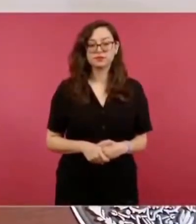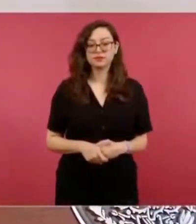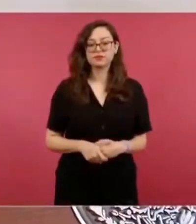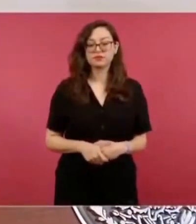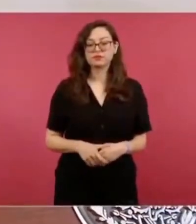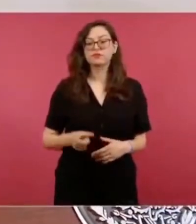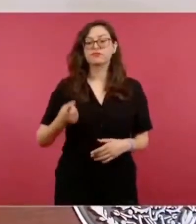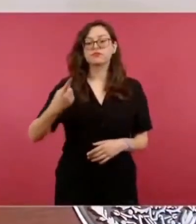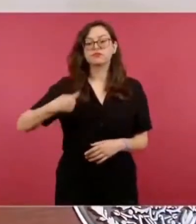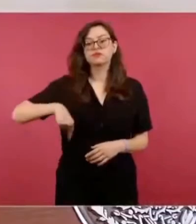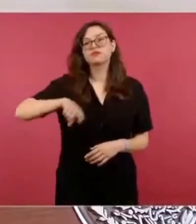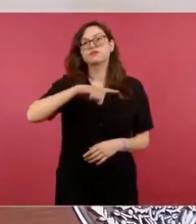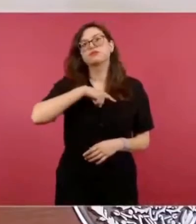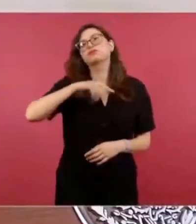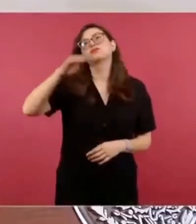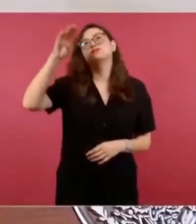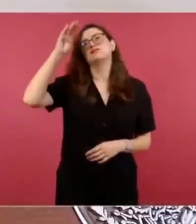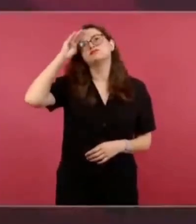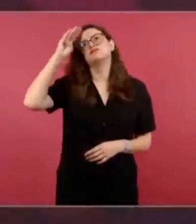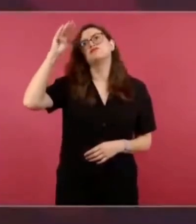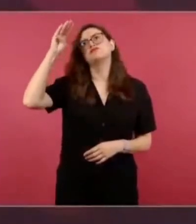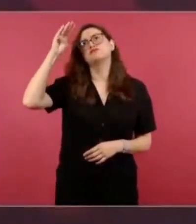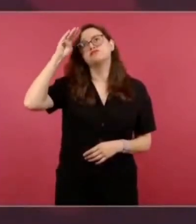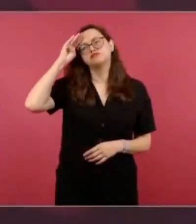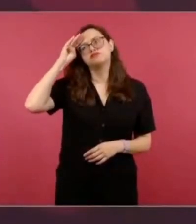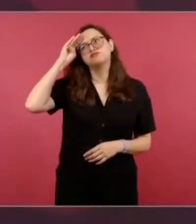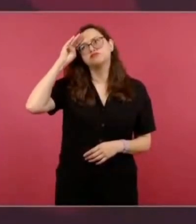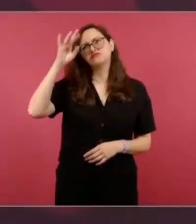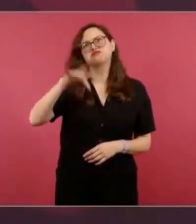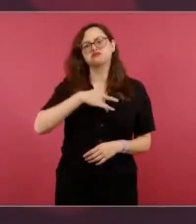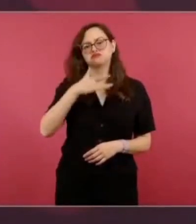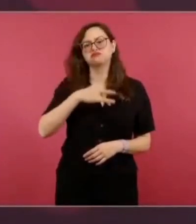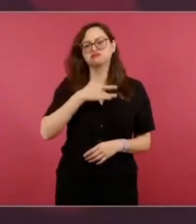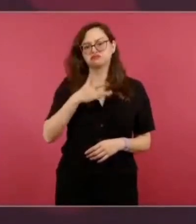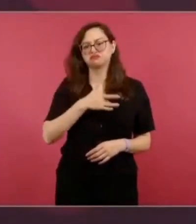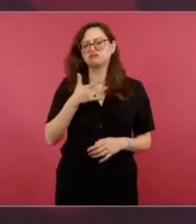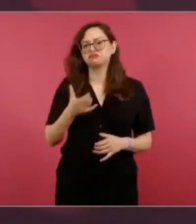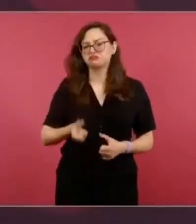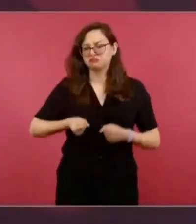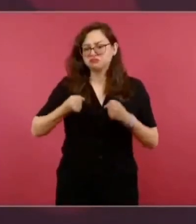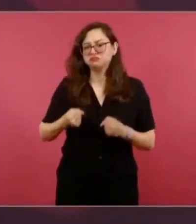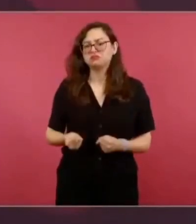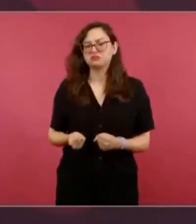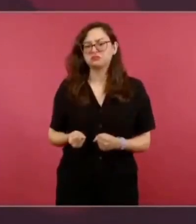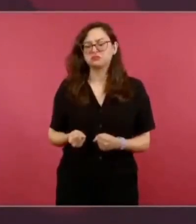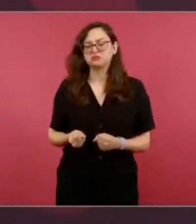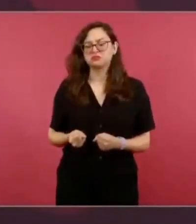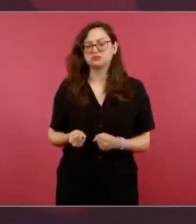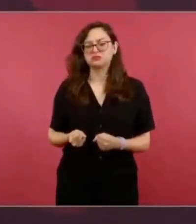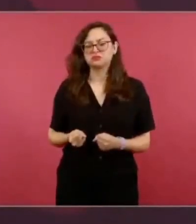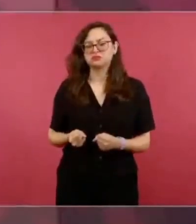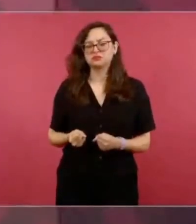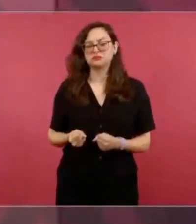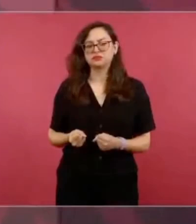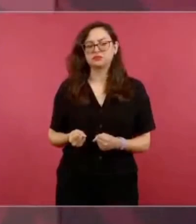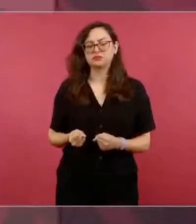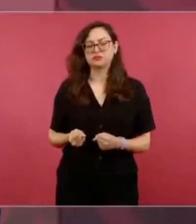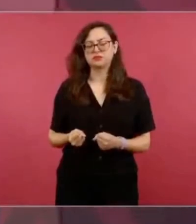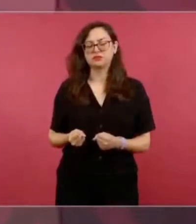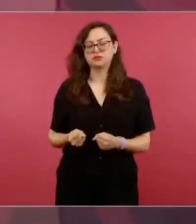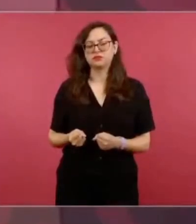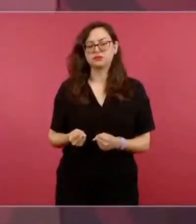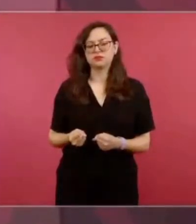sostenemos y se lleva a la práctica el